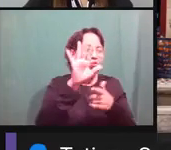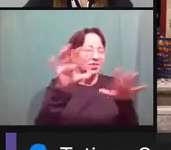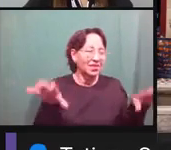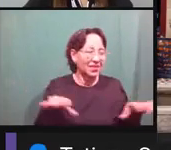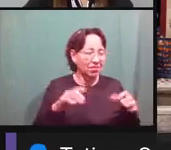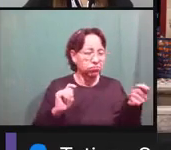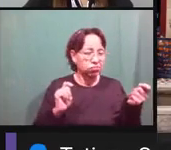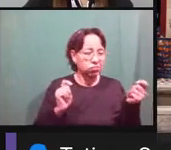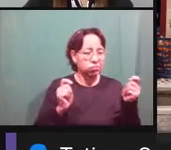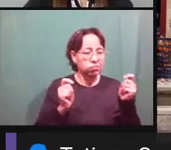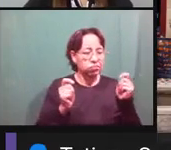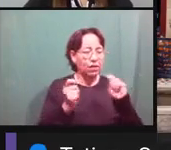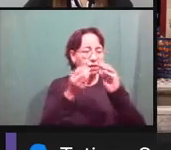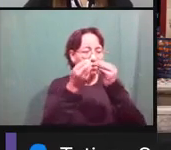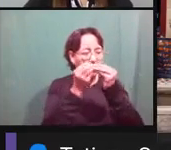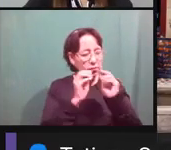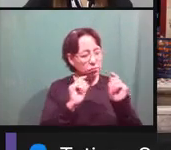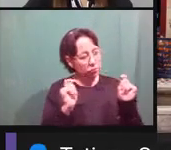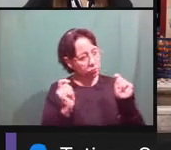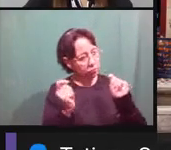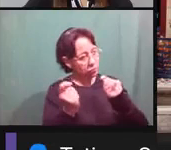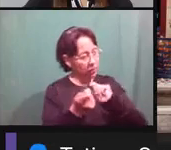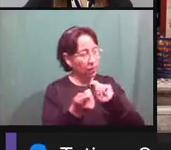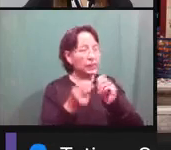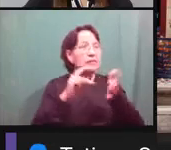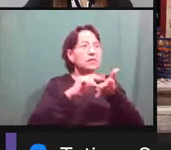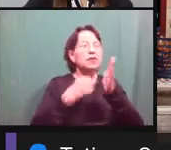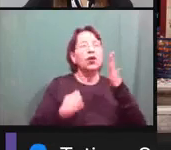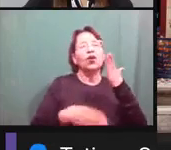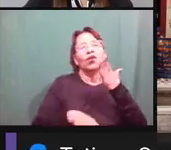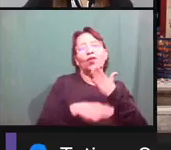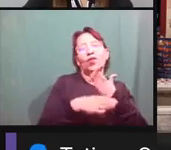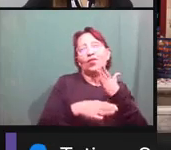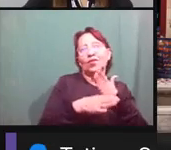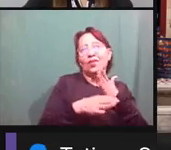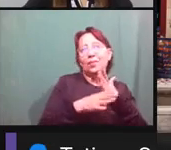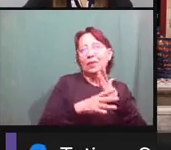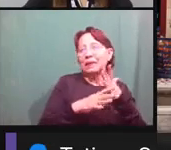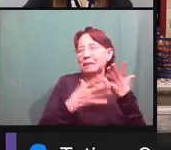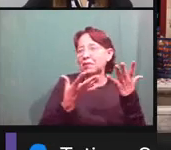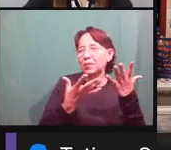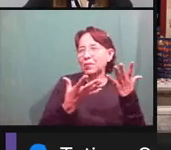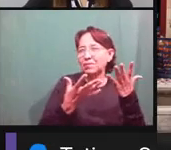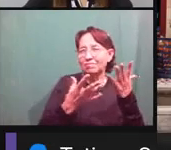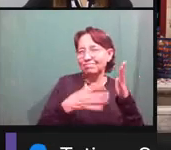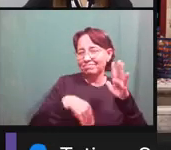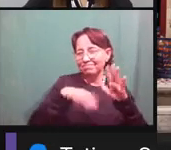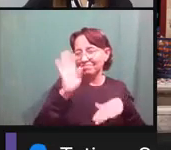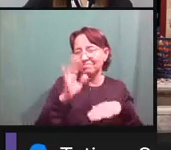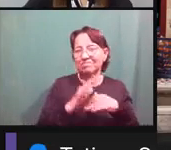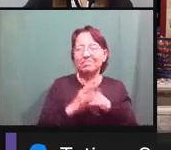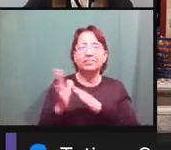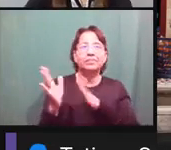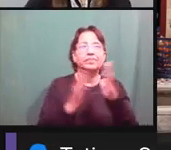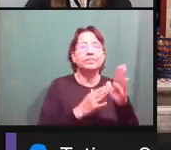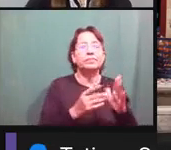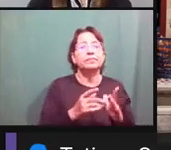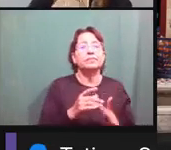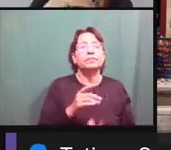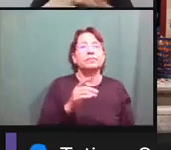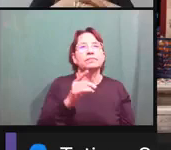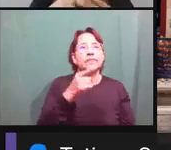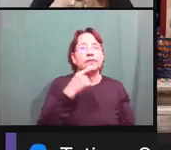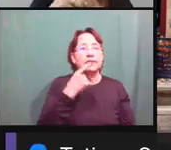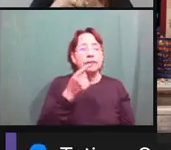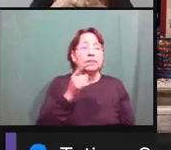está moldeando y que todo el tiempo tenemos que seguir caminando. Sí, pues yo creo que también depende mucho de